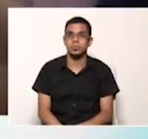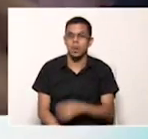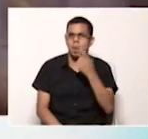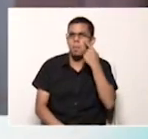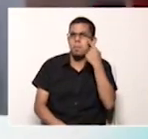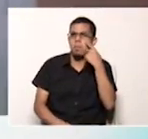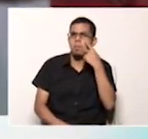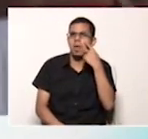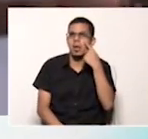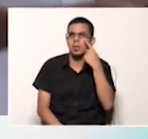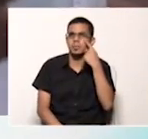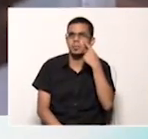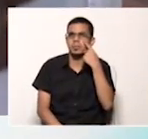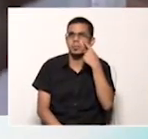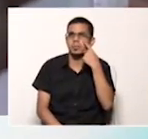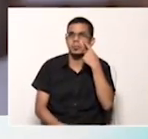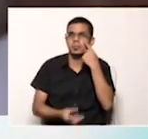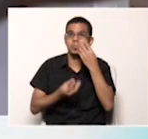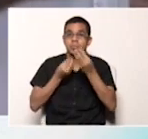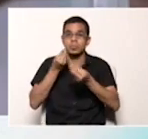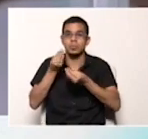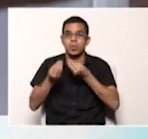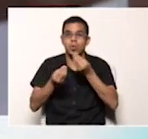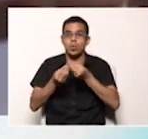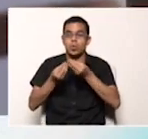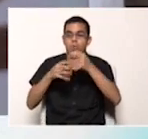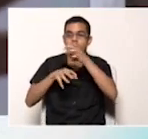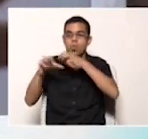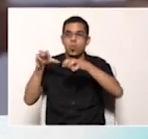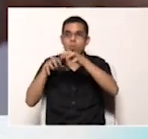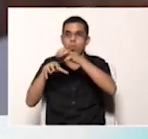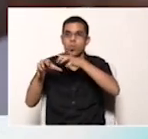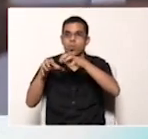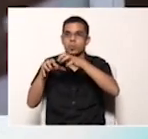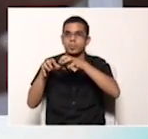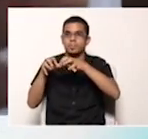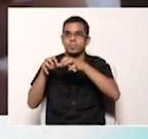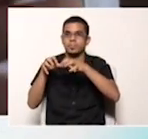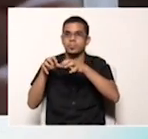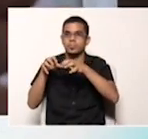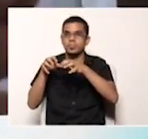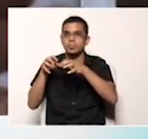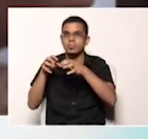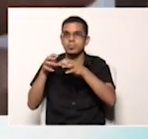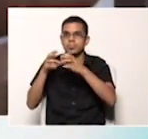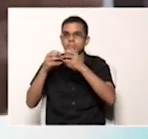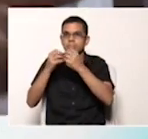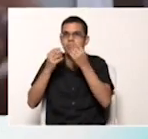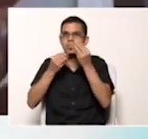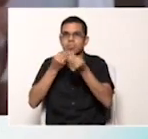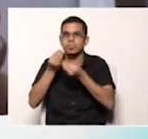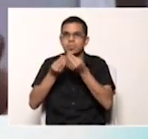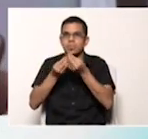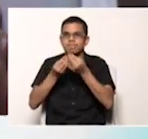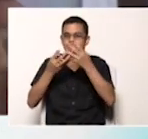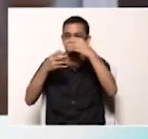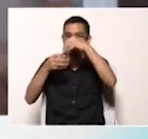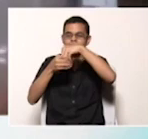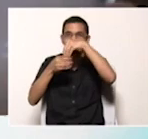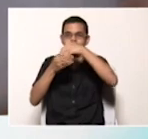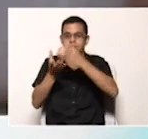Observen cómo el dióxido de carbono se va a quedar, ¿verdad?,